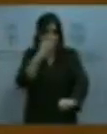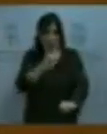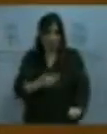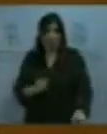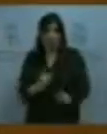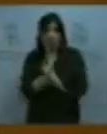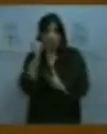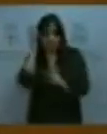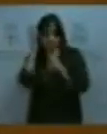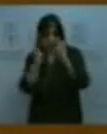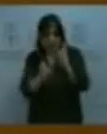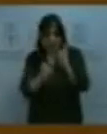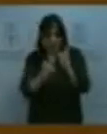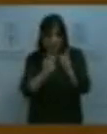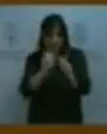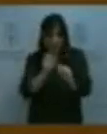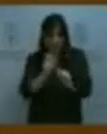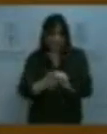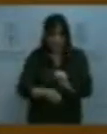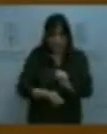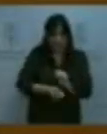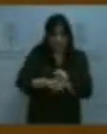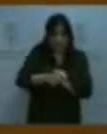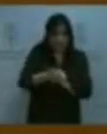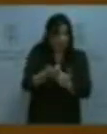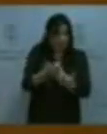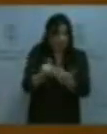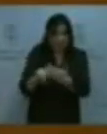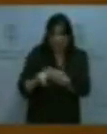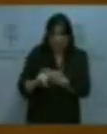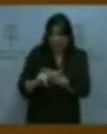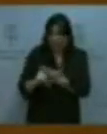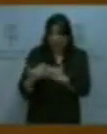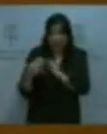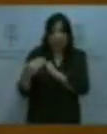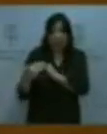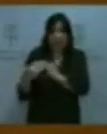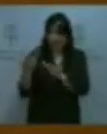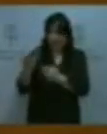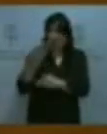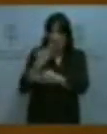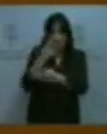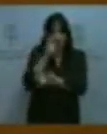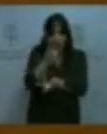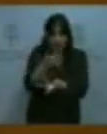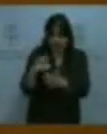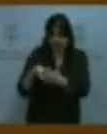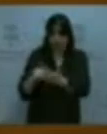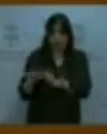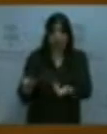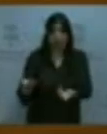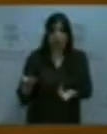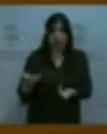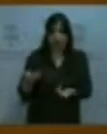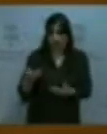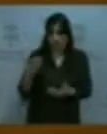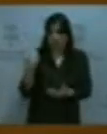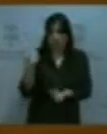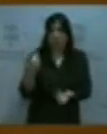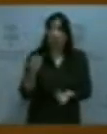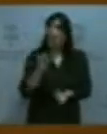a escasos metros, como ha ocurrido recientemente, de un colegio rural o de núcleos de población, que están pasando en muchas